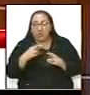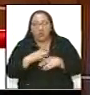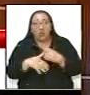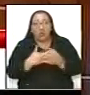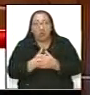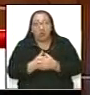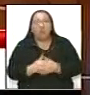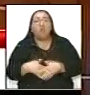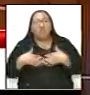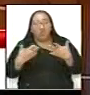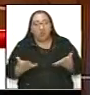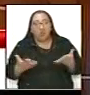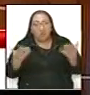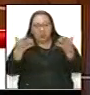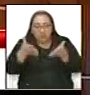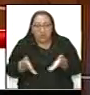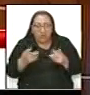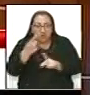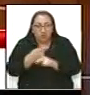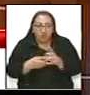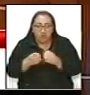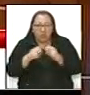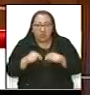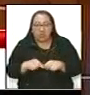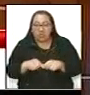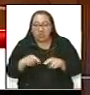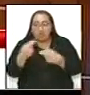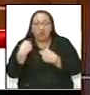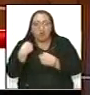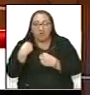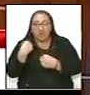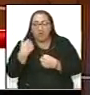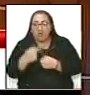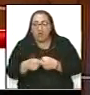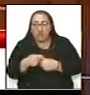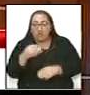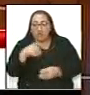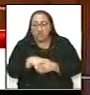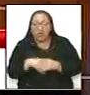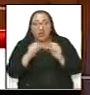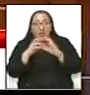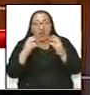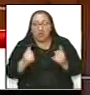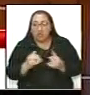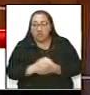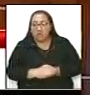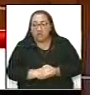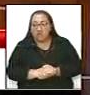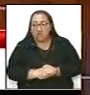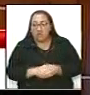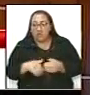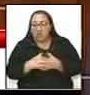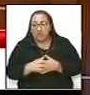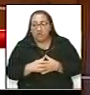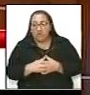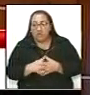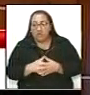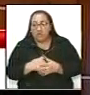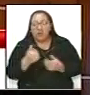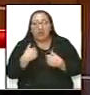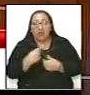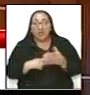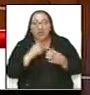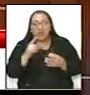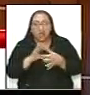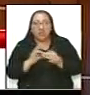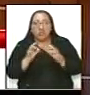todos podamos estar sumados a esta responsabilidad y esta votación el día de hoy. Para que concluya. Tenga que ser